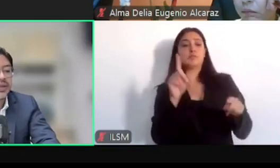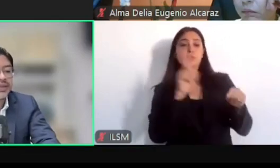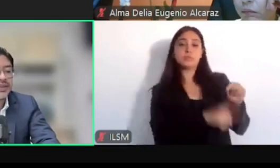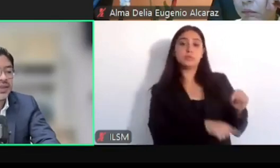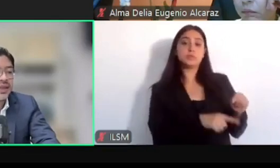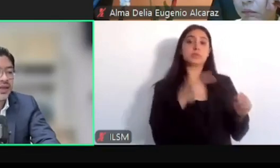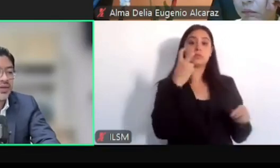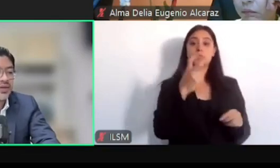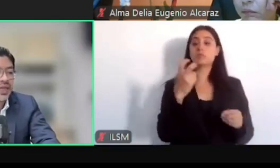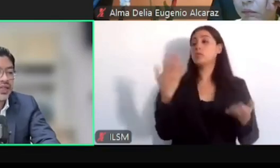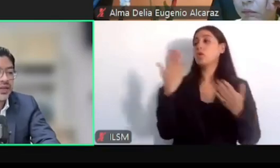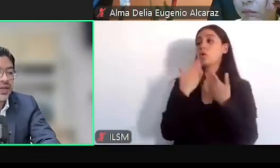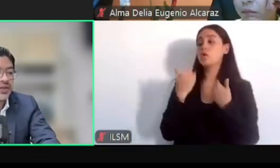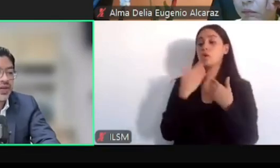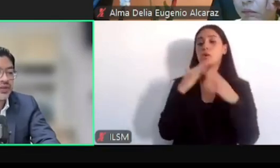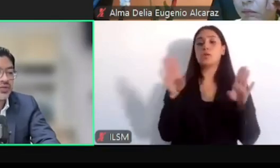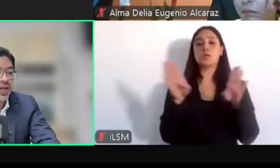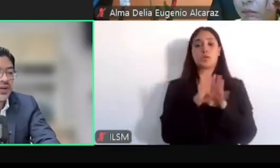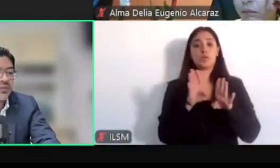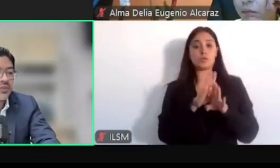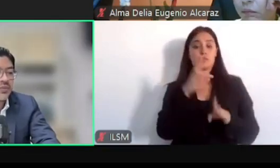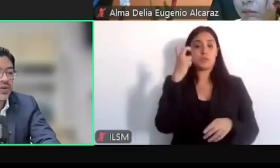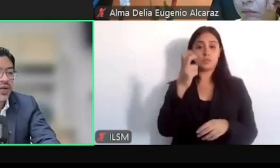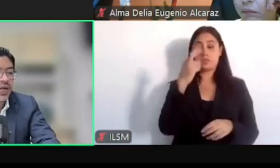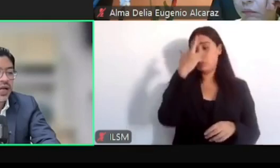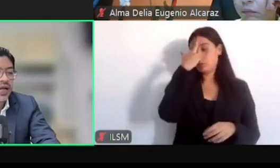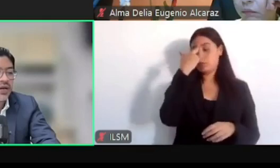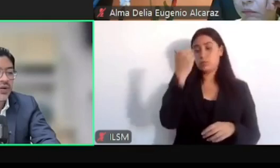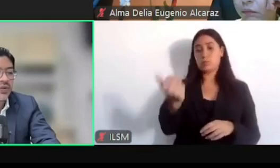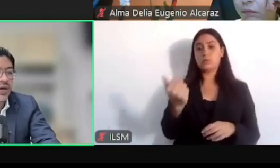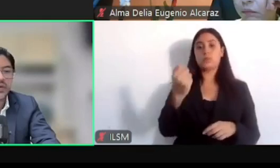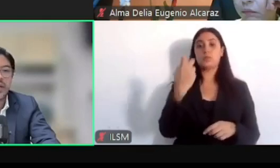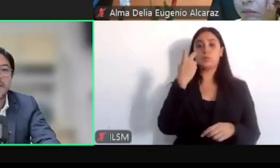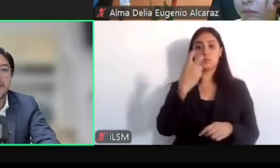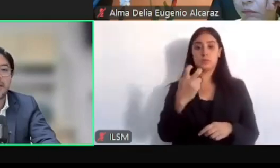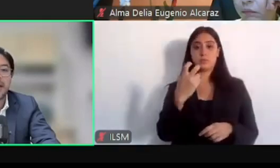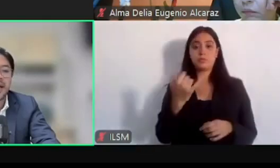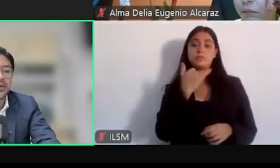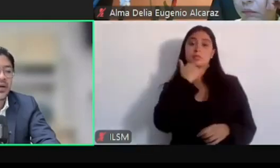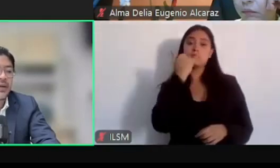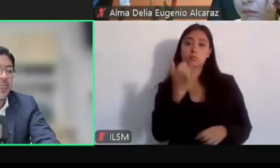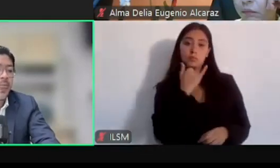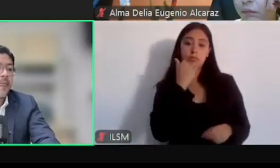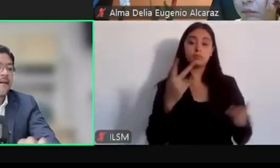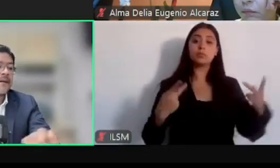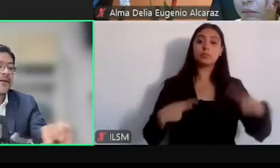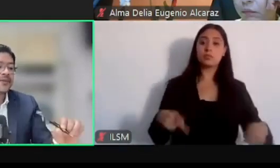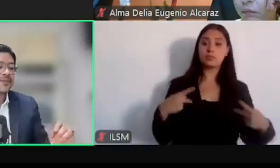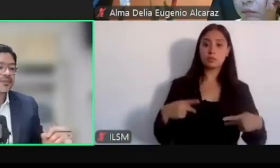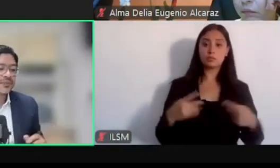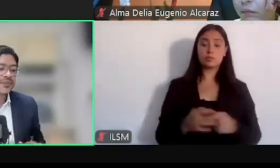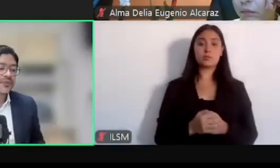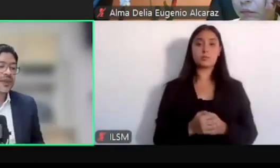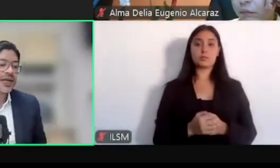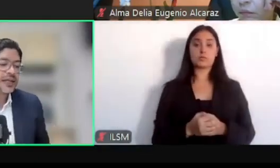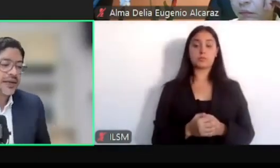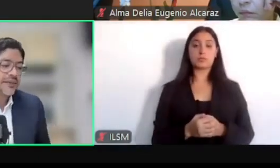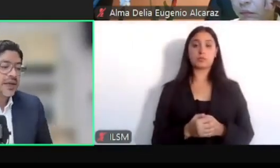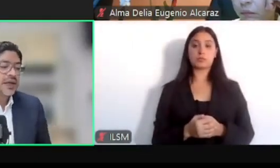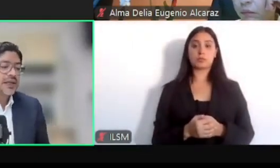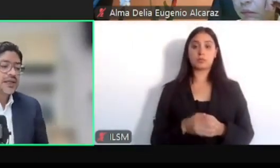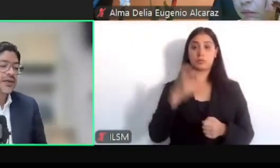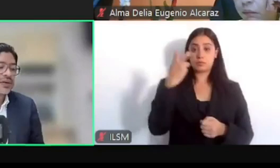acto inexistente no es una determinación razonable y proporcional al error humano de la parte actora